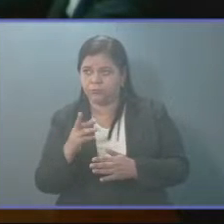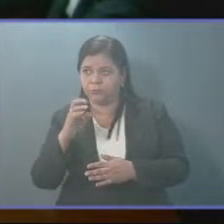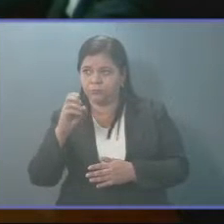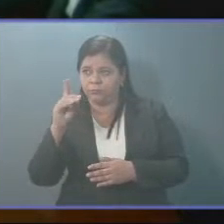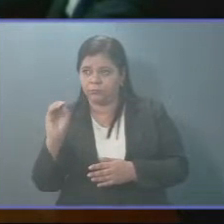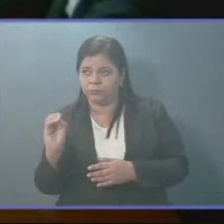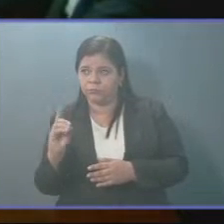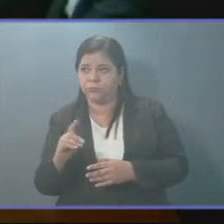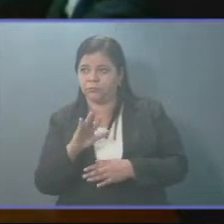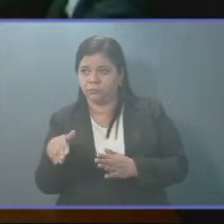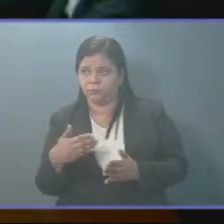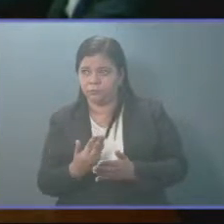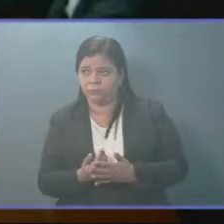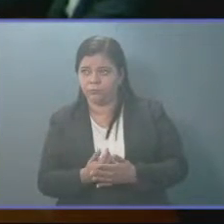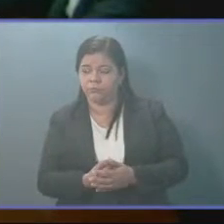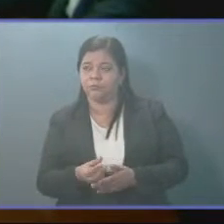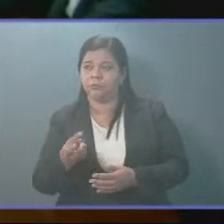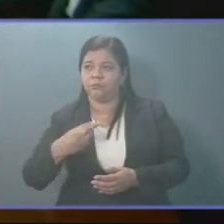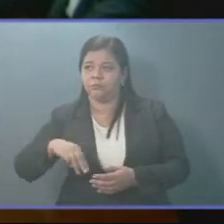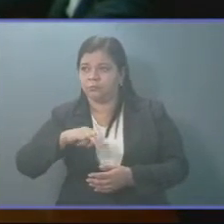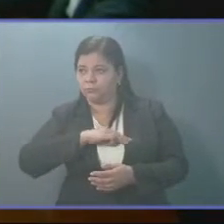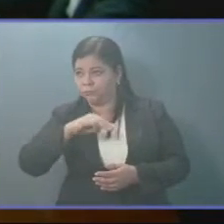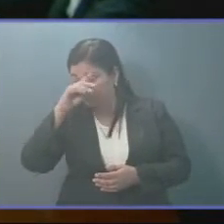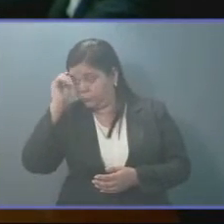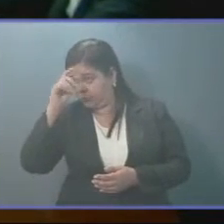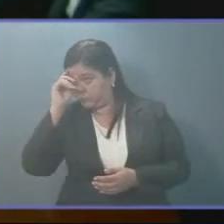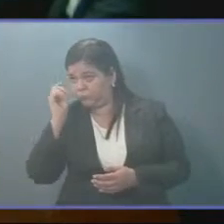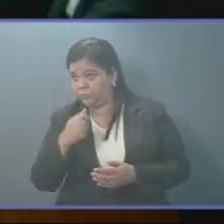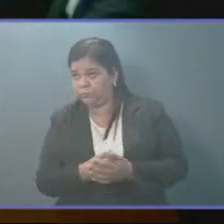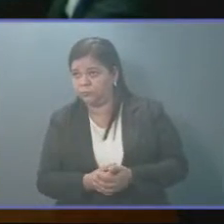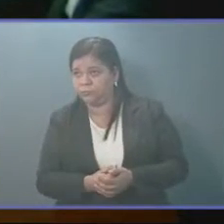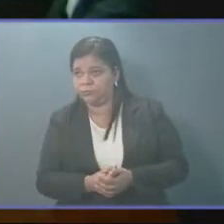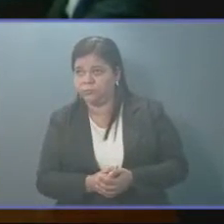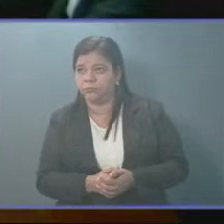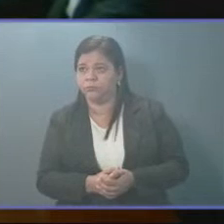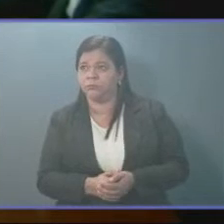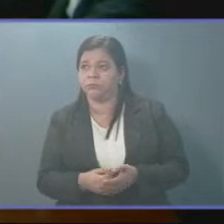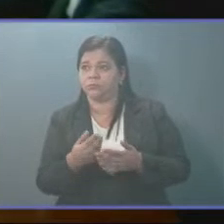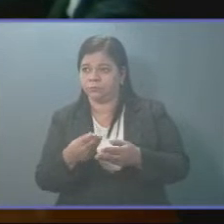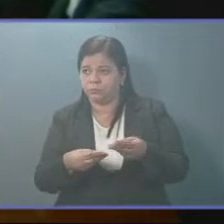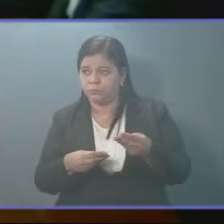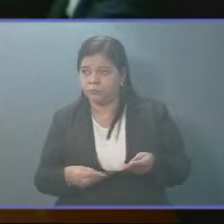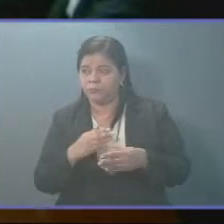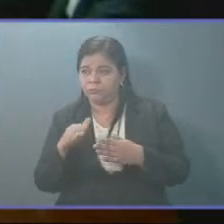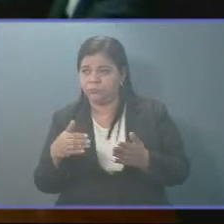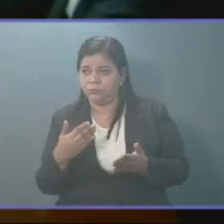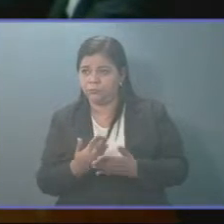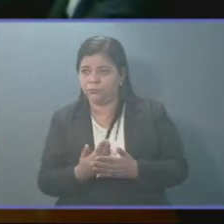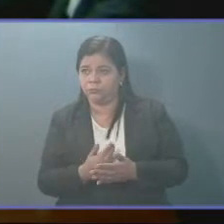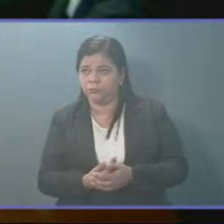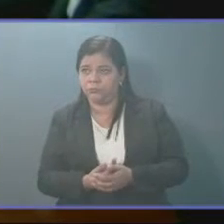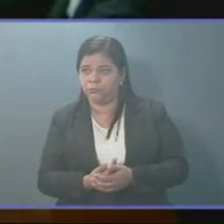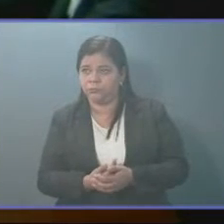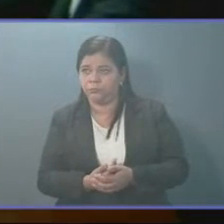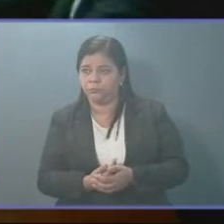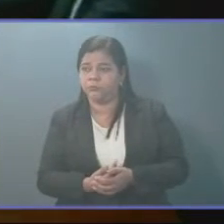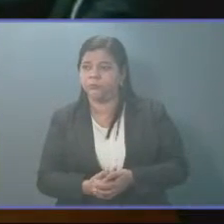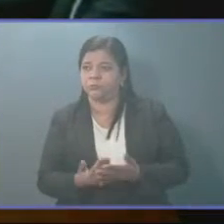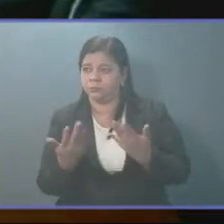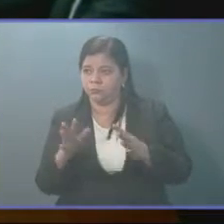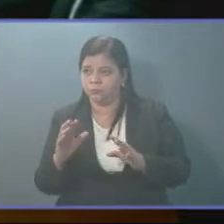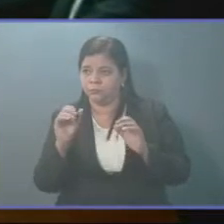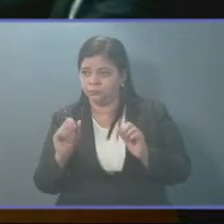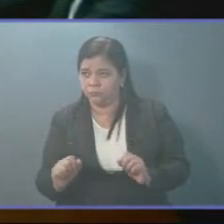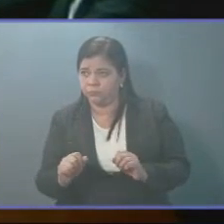las inspecciones del Ministerio de Trabajo como prueba, los documentos notariales que pueda proporcionar